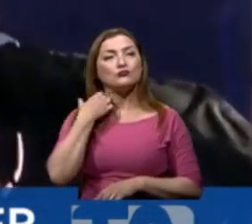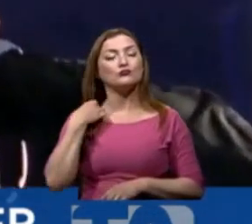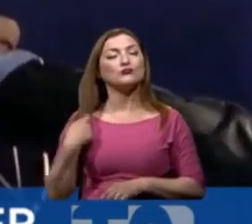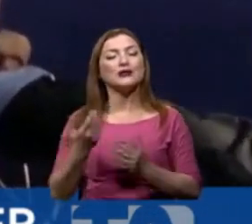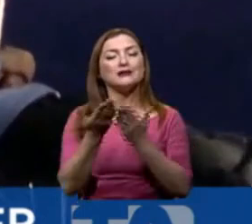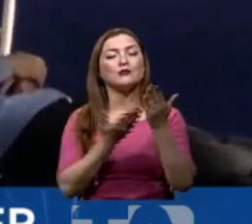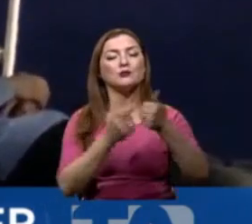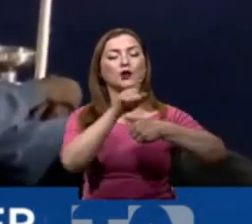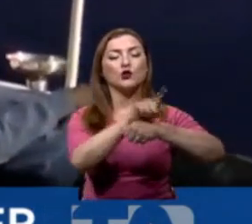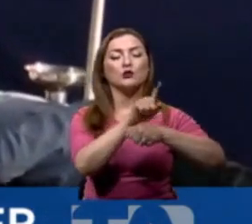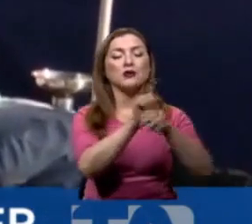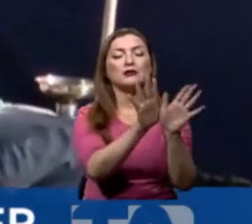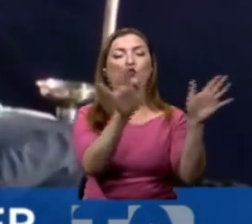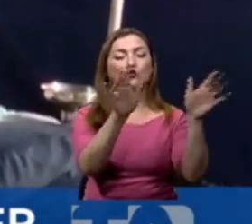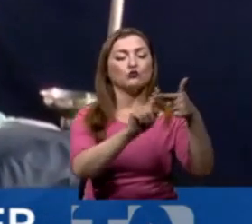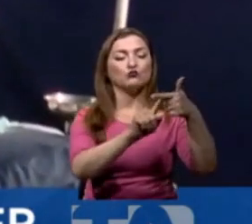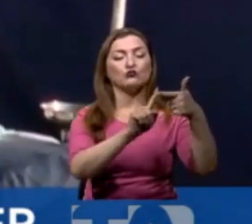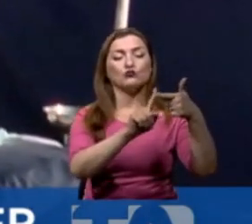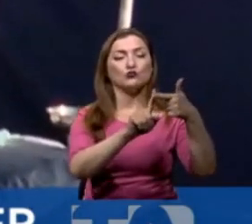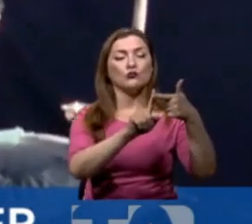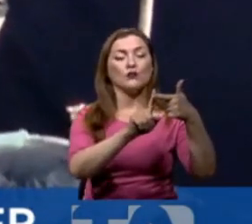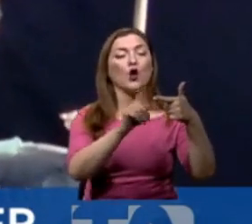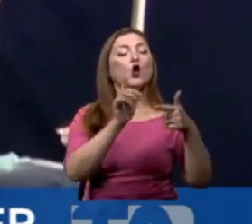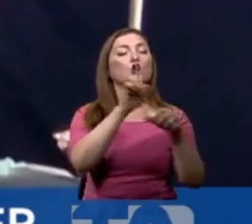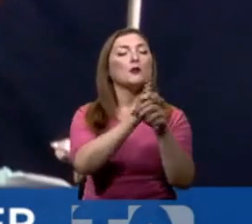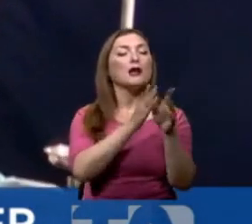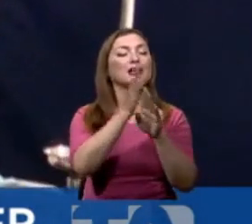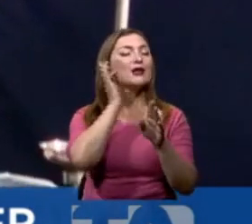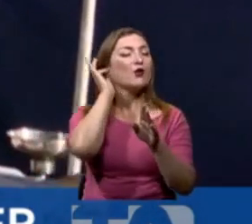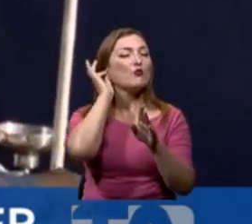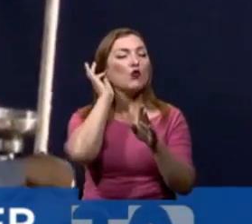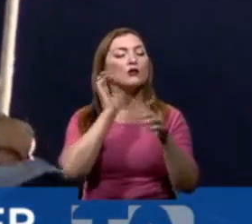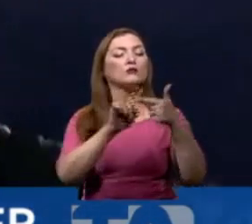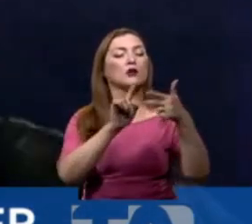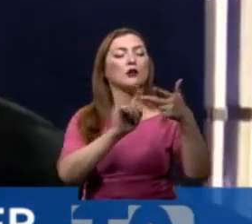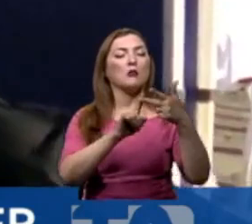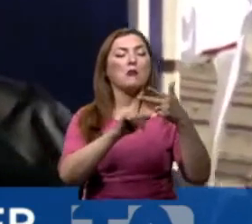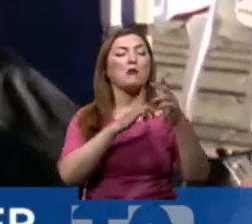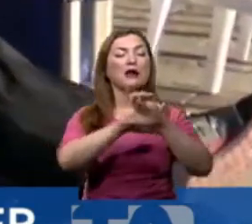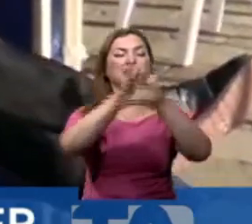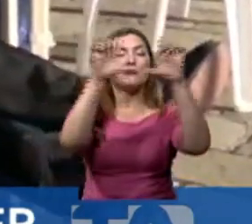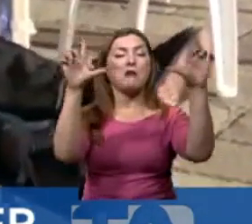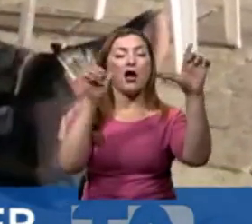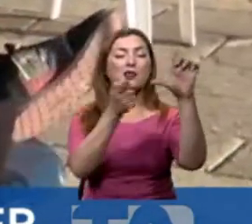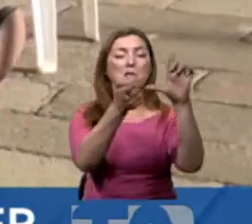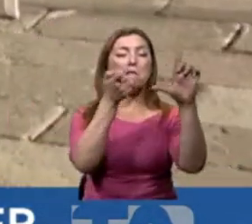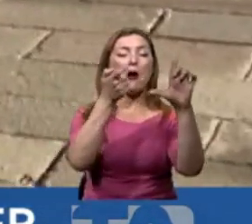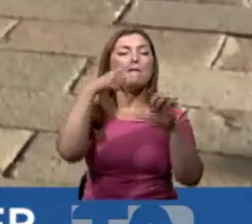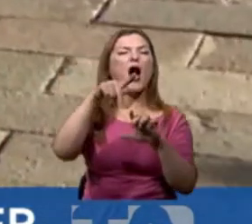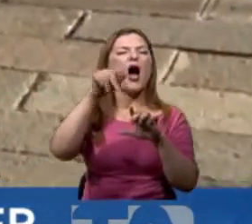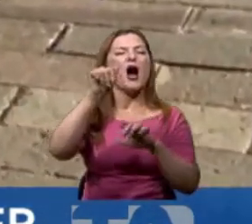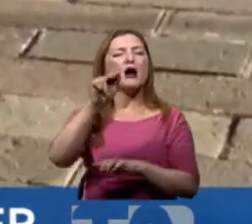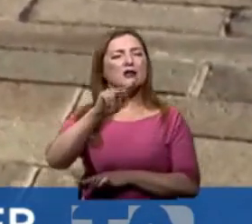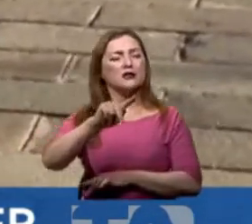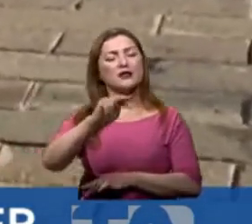servicios? Medicina general. Tenemos ginecología, puede hacerse su papá Nicolau de manera gratuita, puede